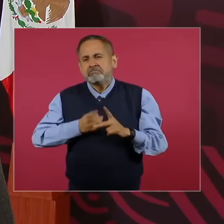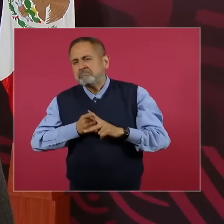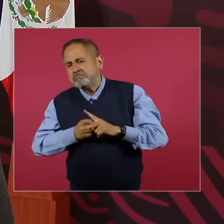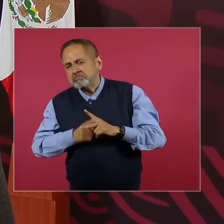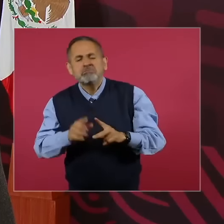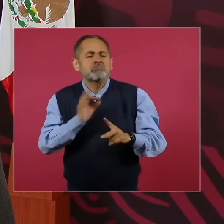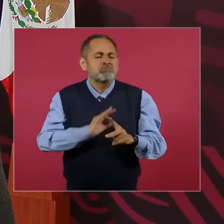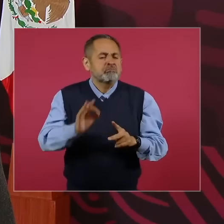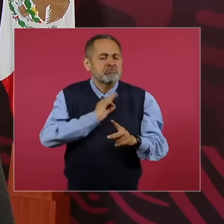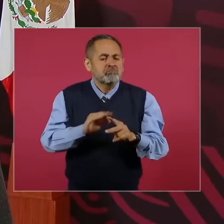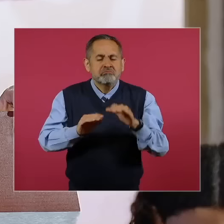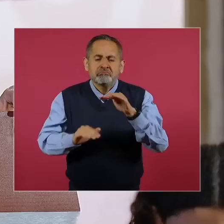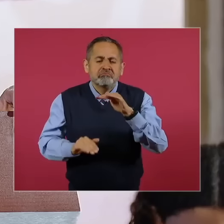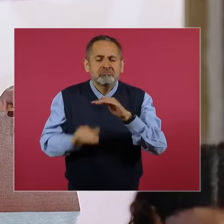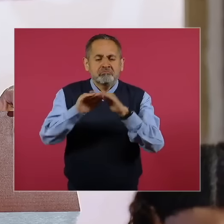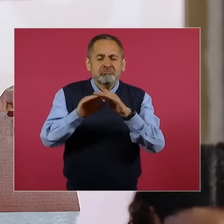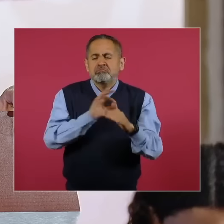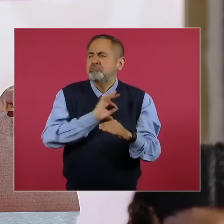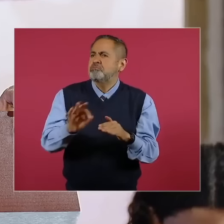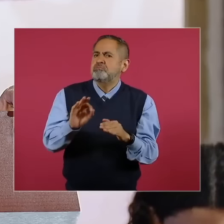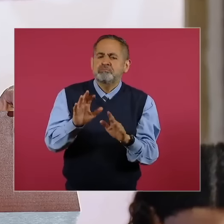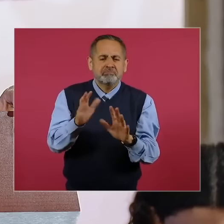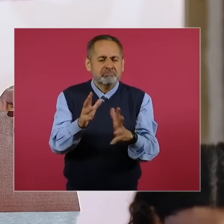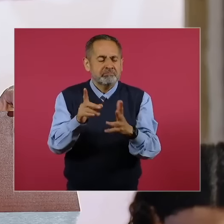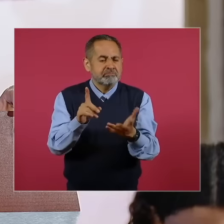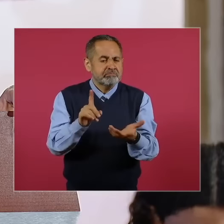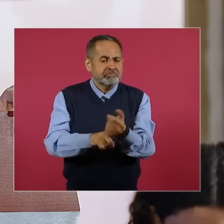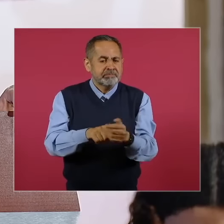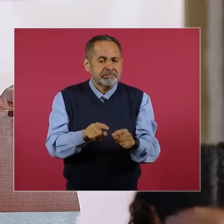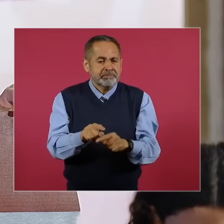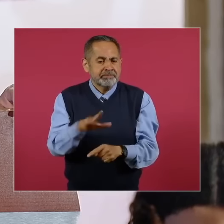tenemos acerca de los